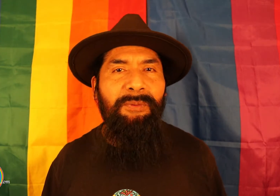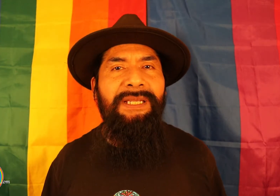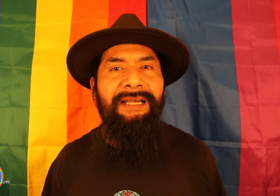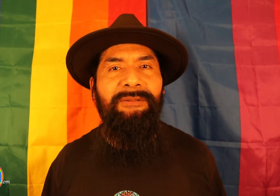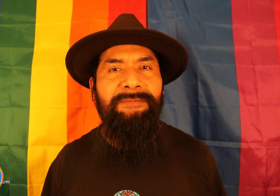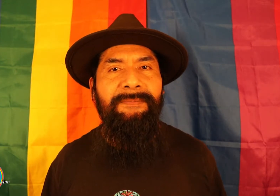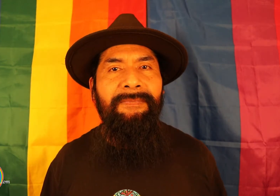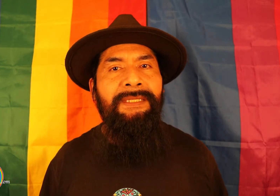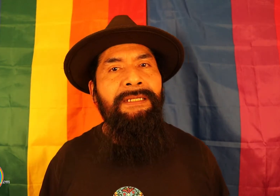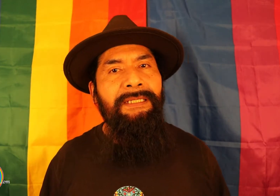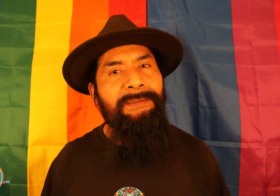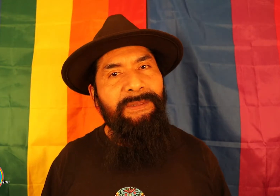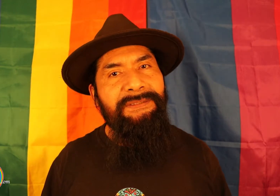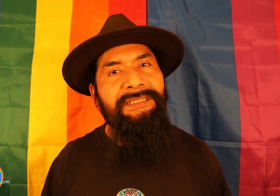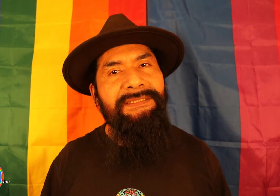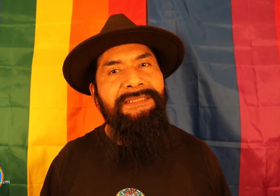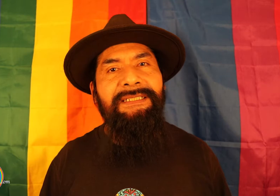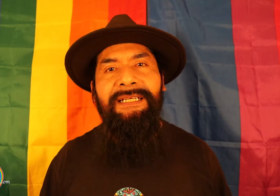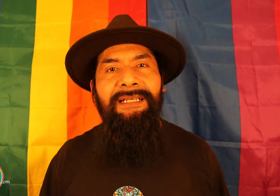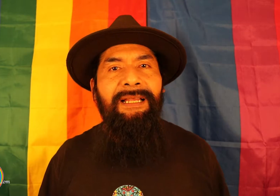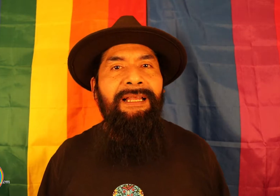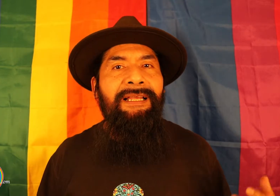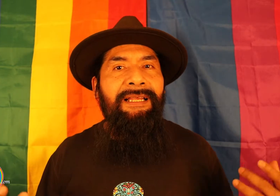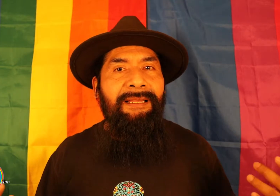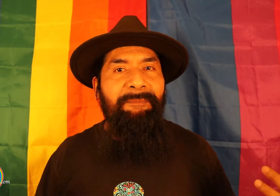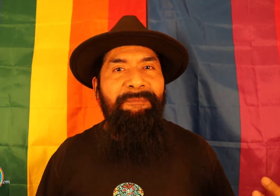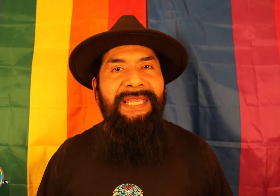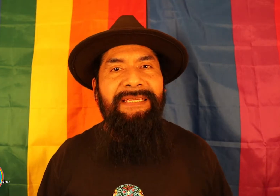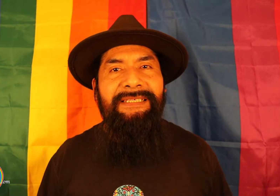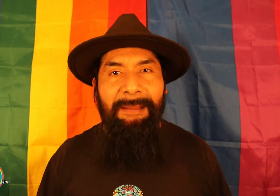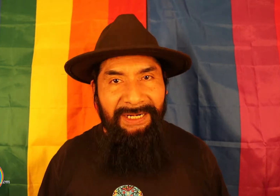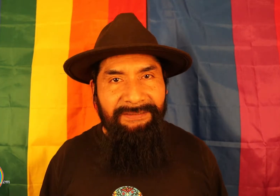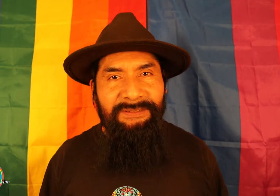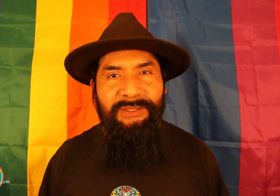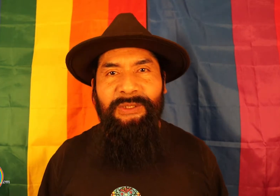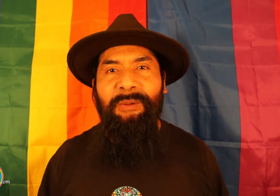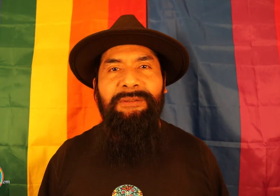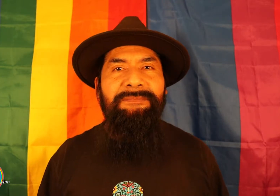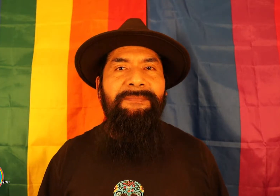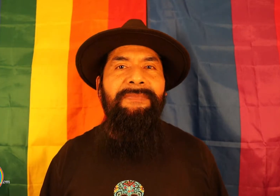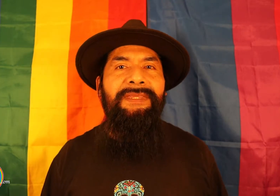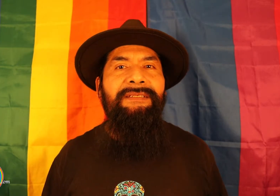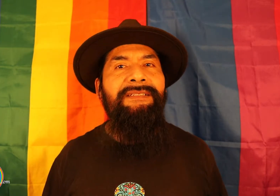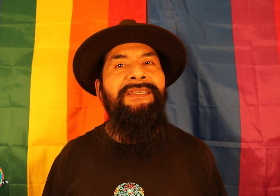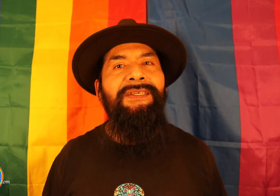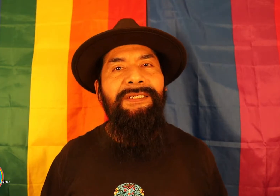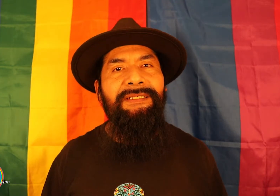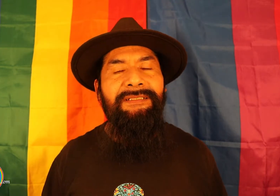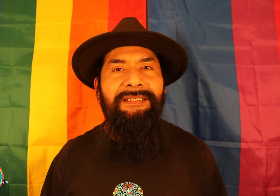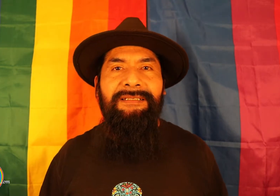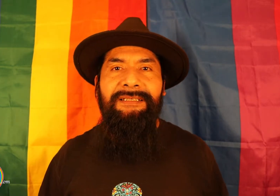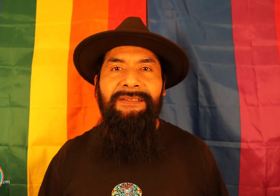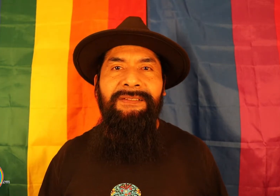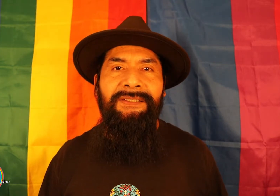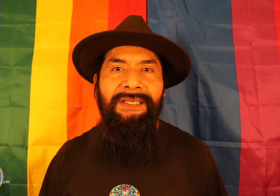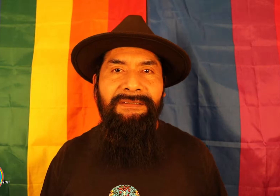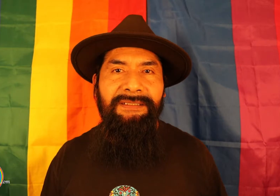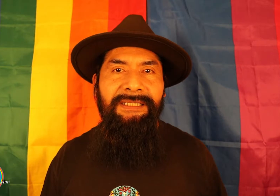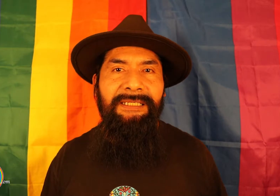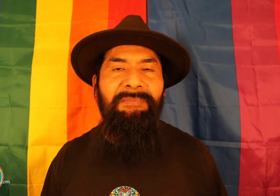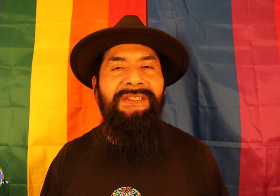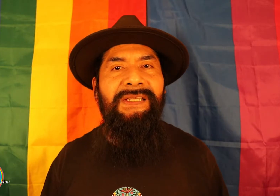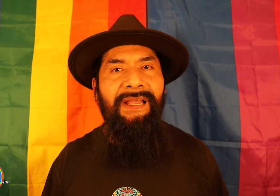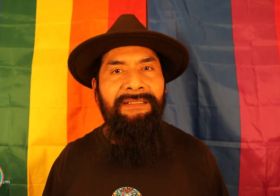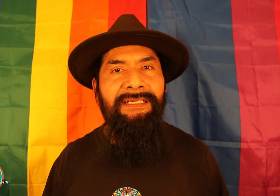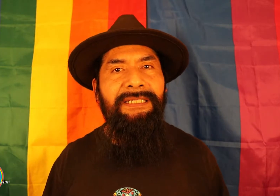Partido Republicano. Entonces, me llama la atención que